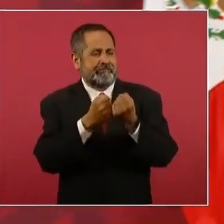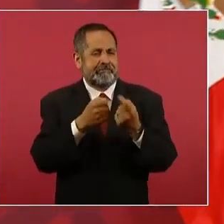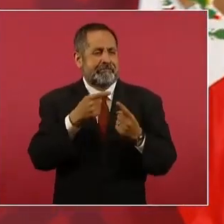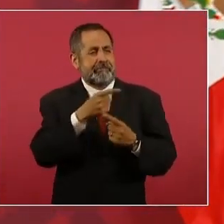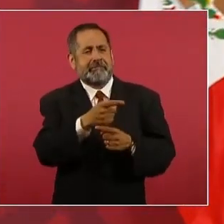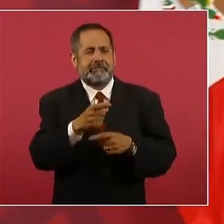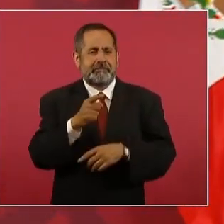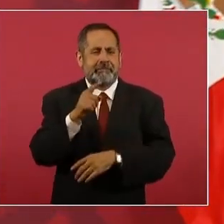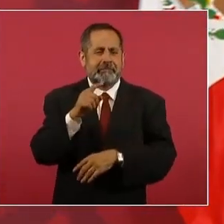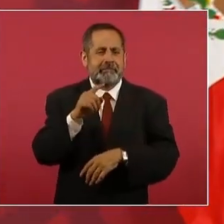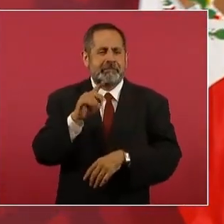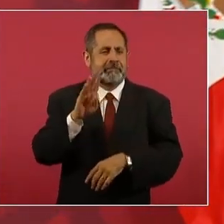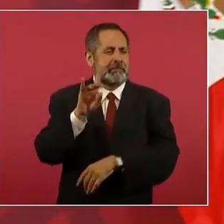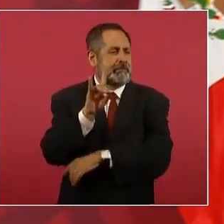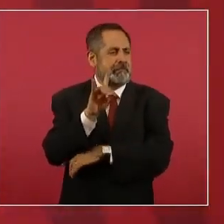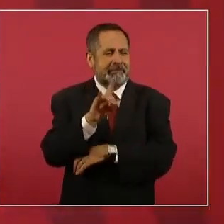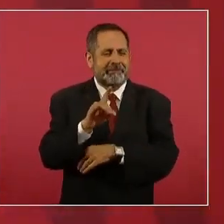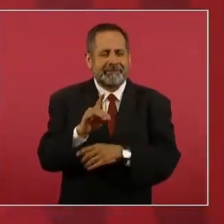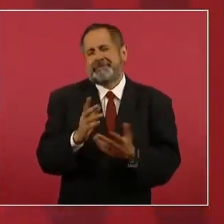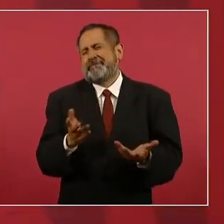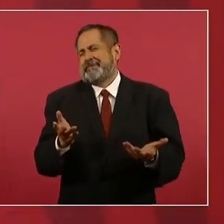a Bolivia